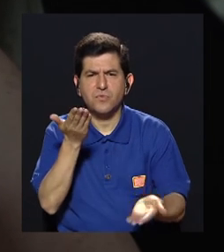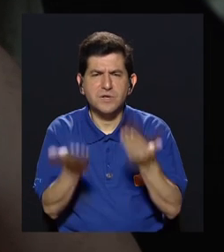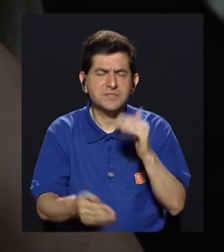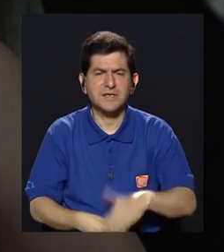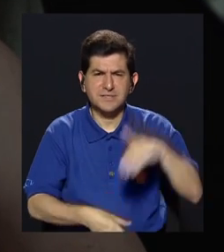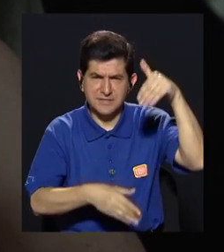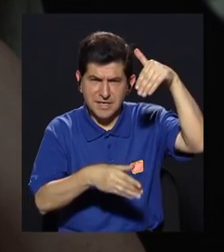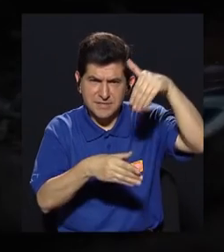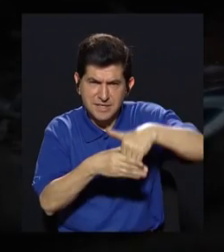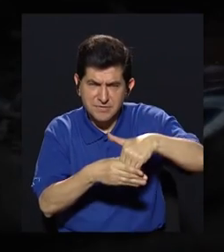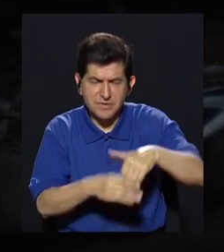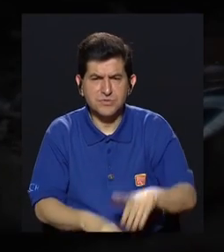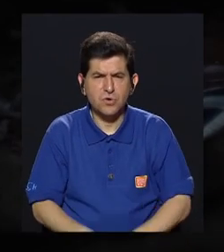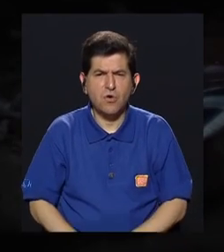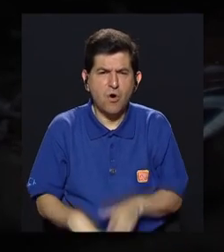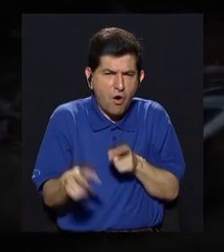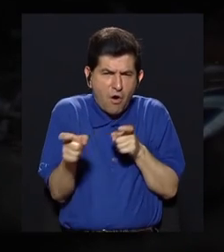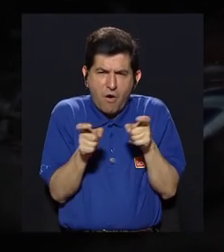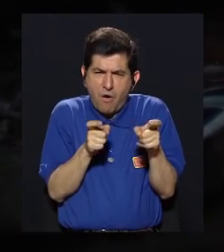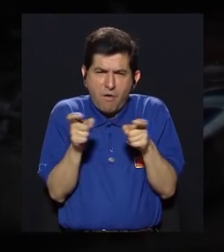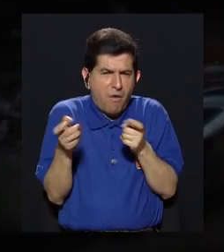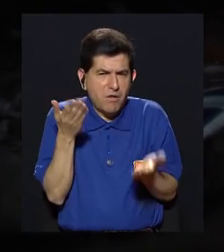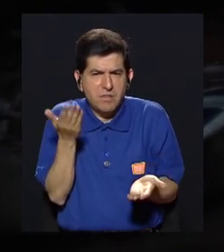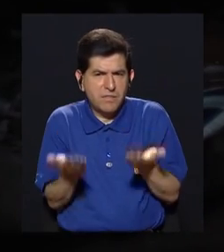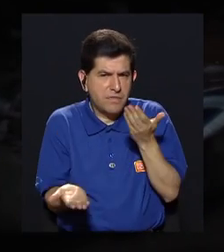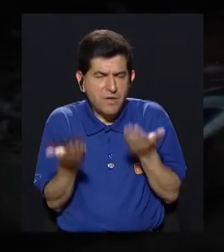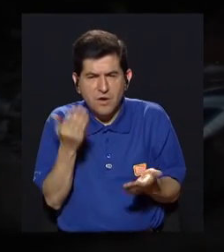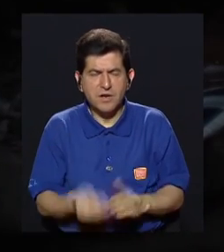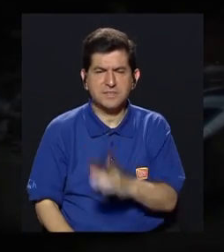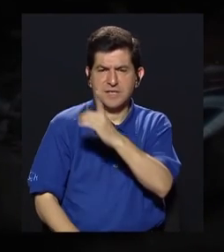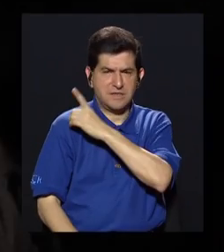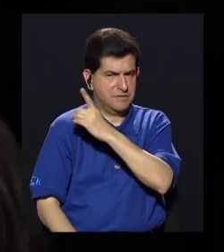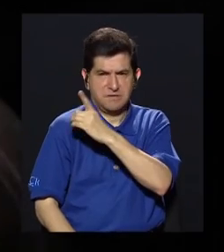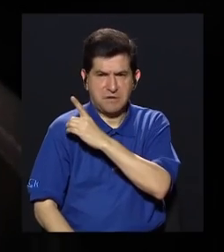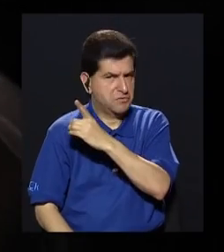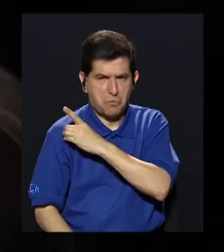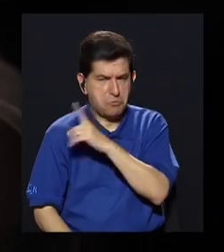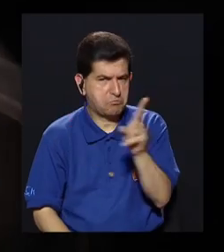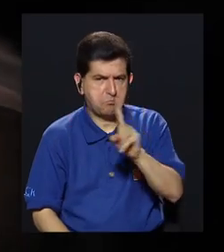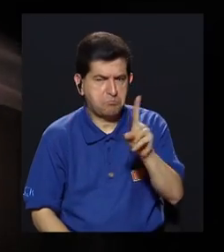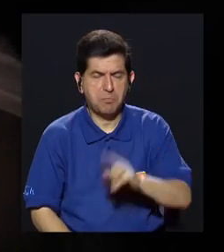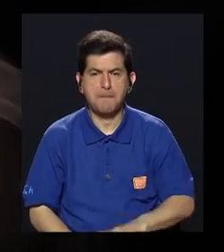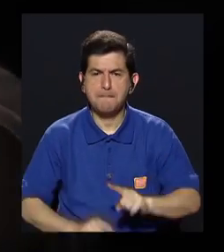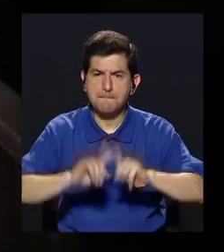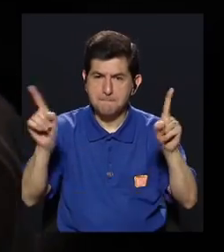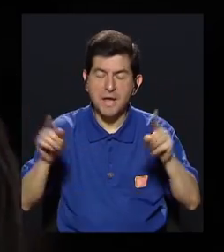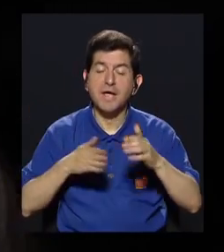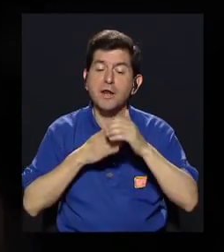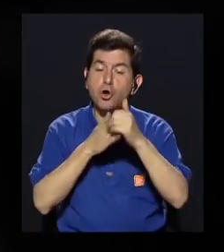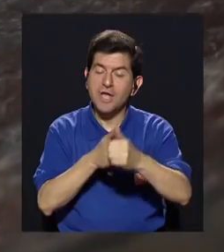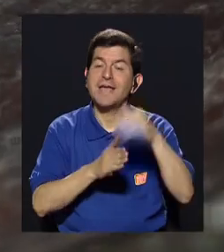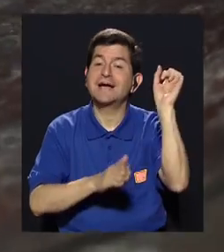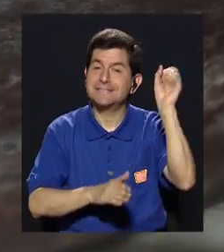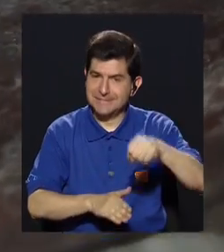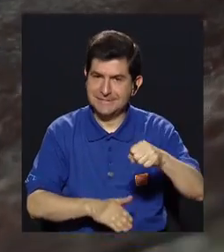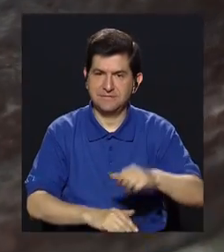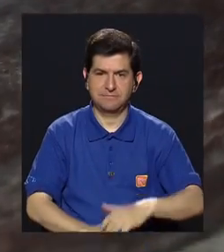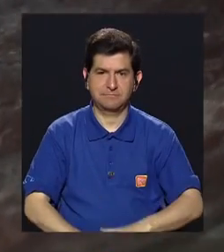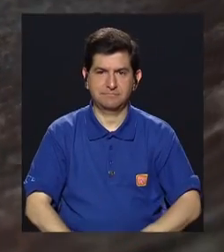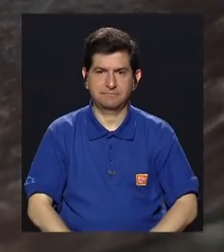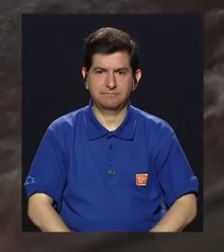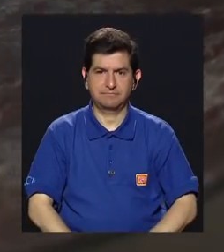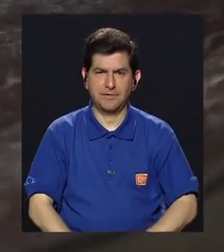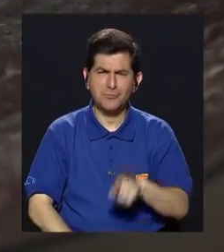intervención una manipulación de parte del director verdad pero obviamente hay una guía que